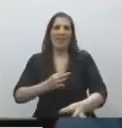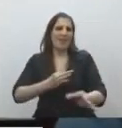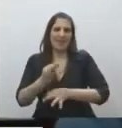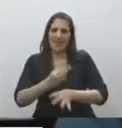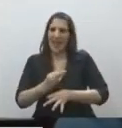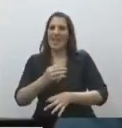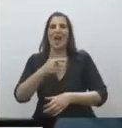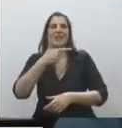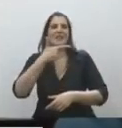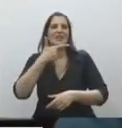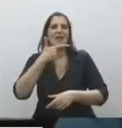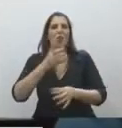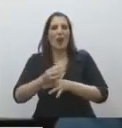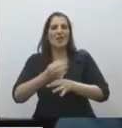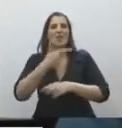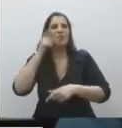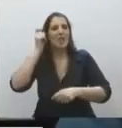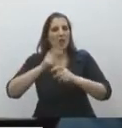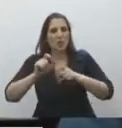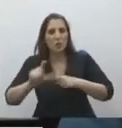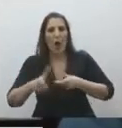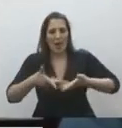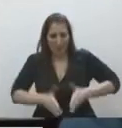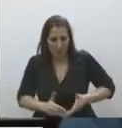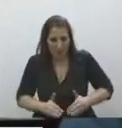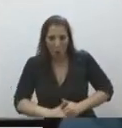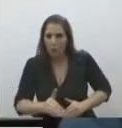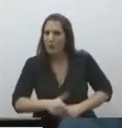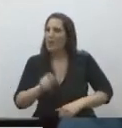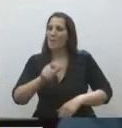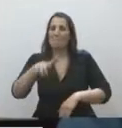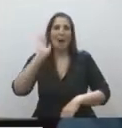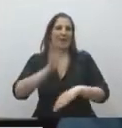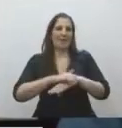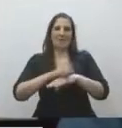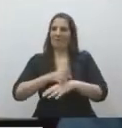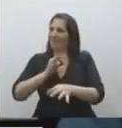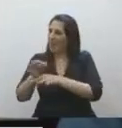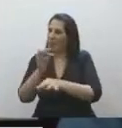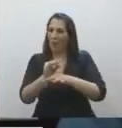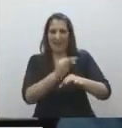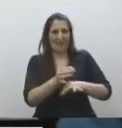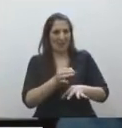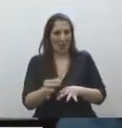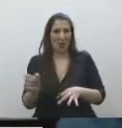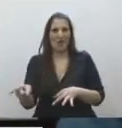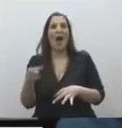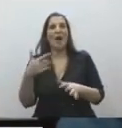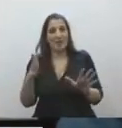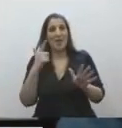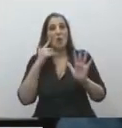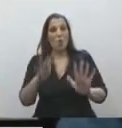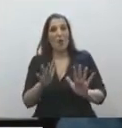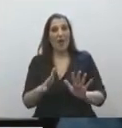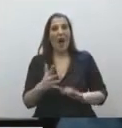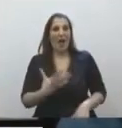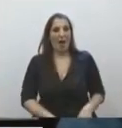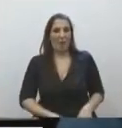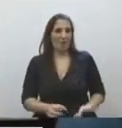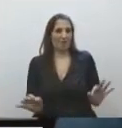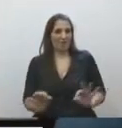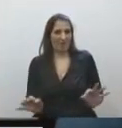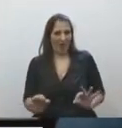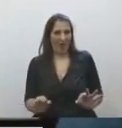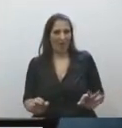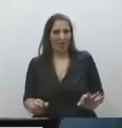contra mujeres, es hombres y mujeres juntos, peleando por una patria que nos merecemos todos, una patria mejor. Eso yo estoy